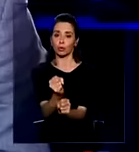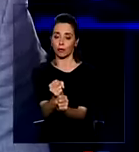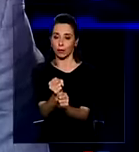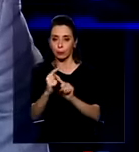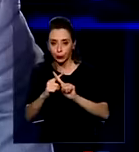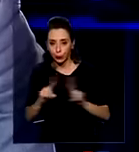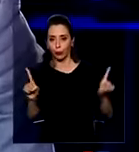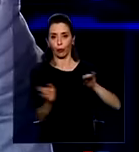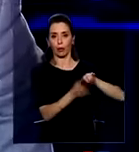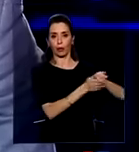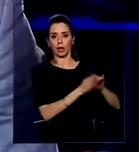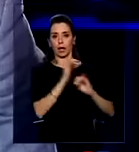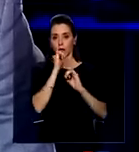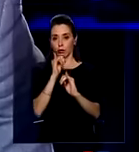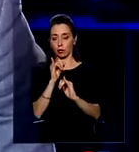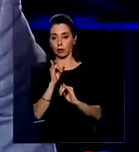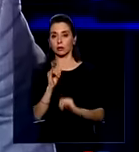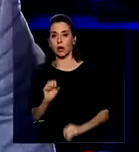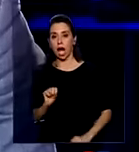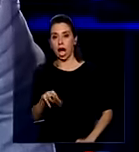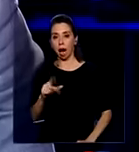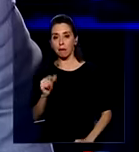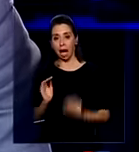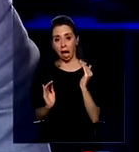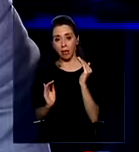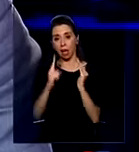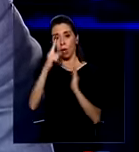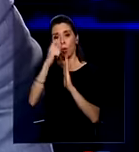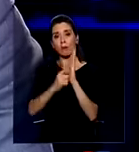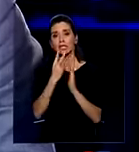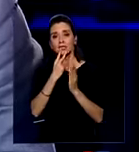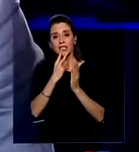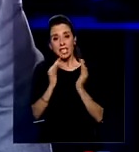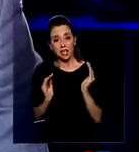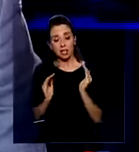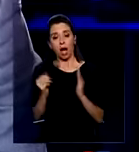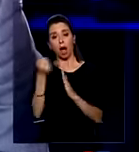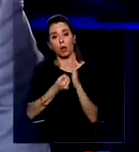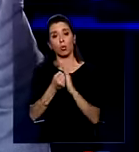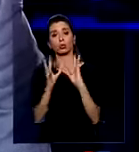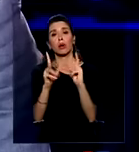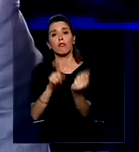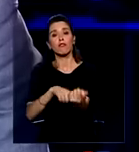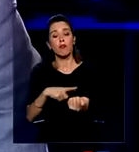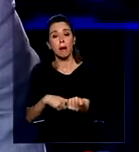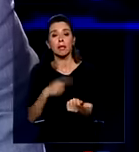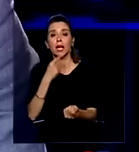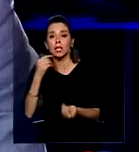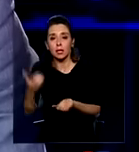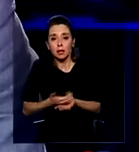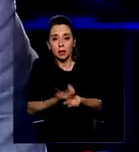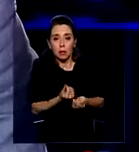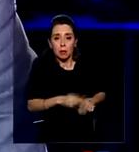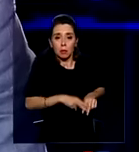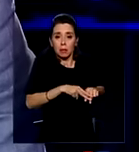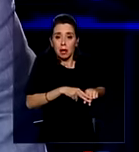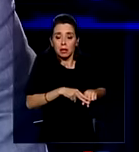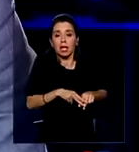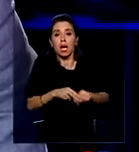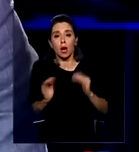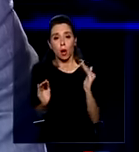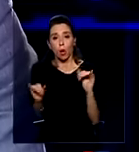Vamos a otras informaciones. Hoy Amanda cumple un mes de vida y da una dura lucha. Su familia está realizando una campaña para conseguir dinero debido a que la pequeña